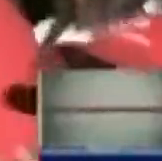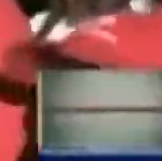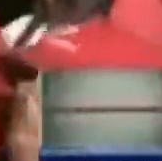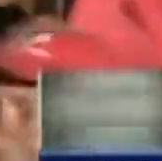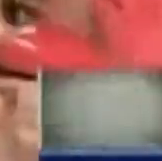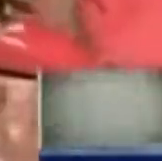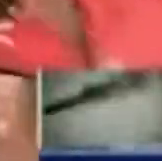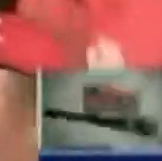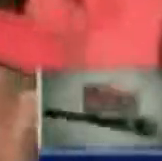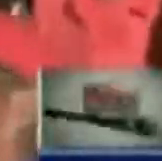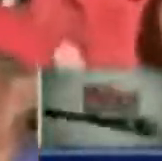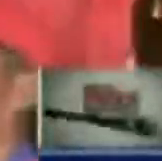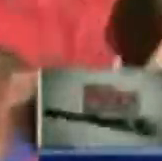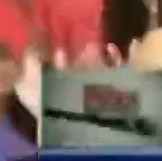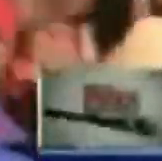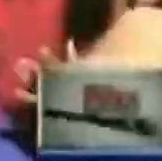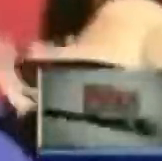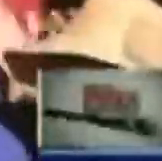rojo